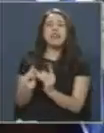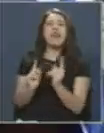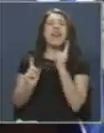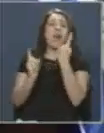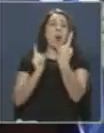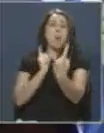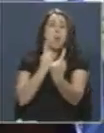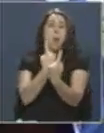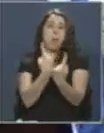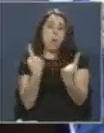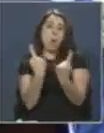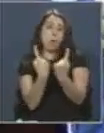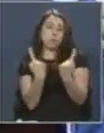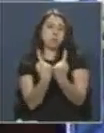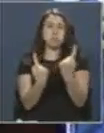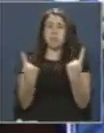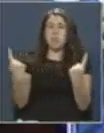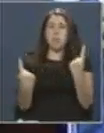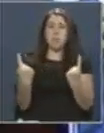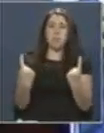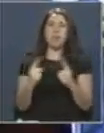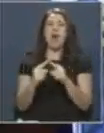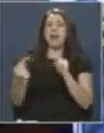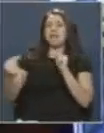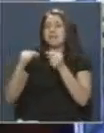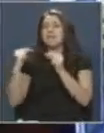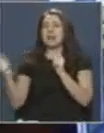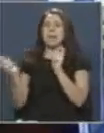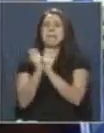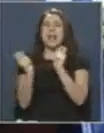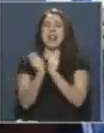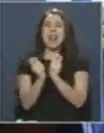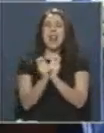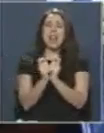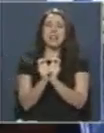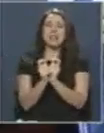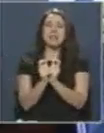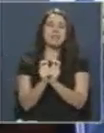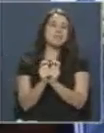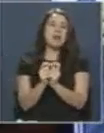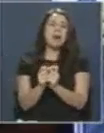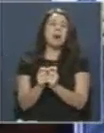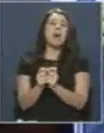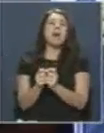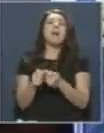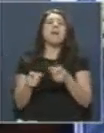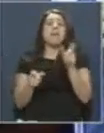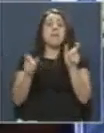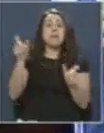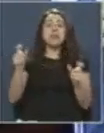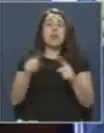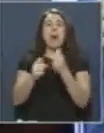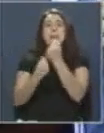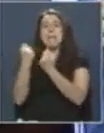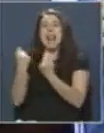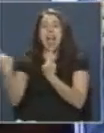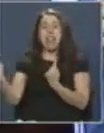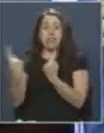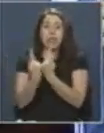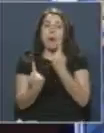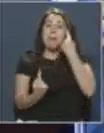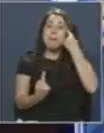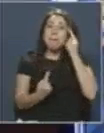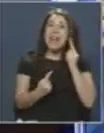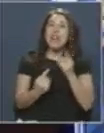contra otra, es una discusión o es una pelea entre un grupo de personas que se contactan físicamente, pero